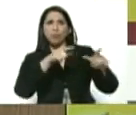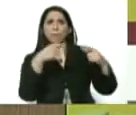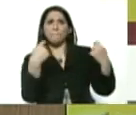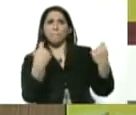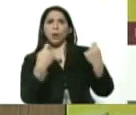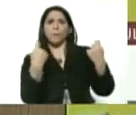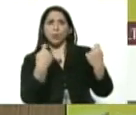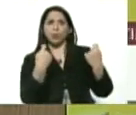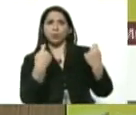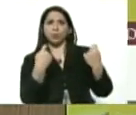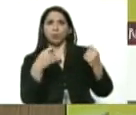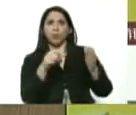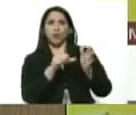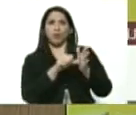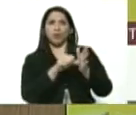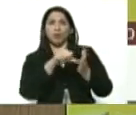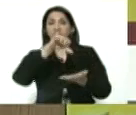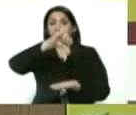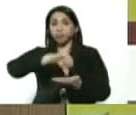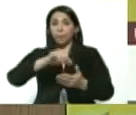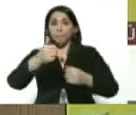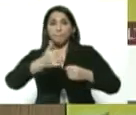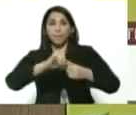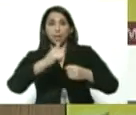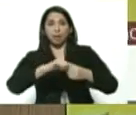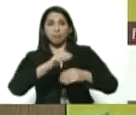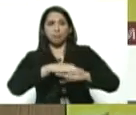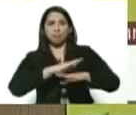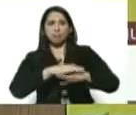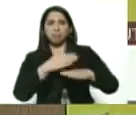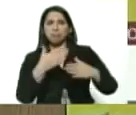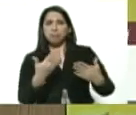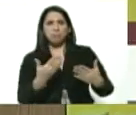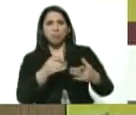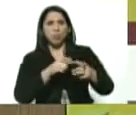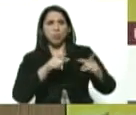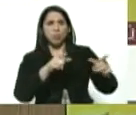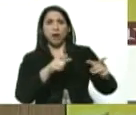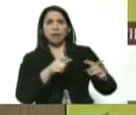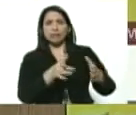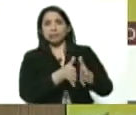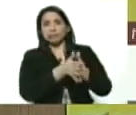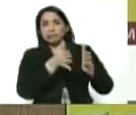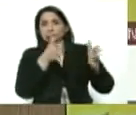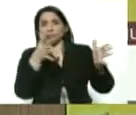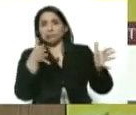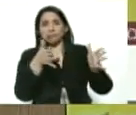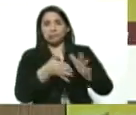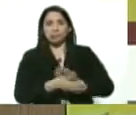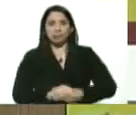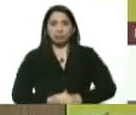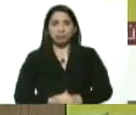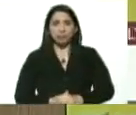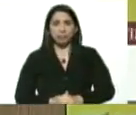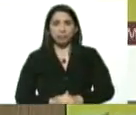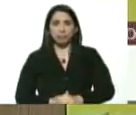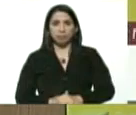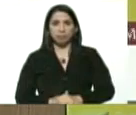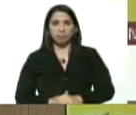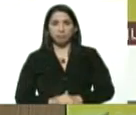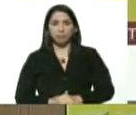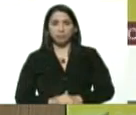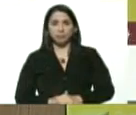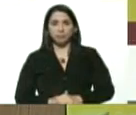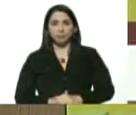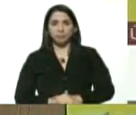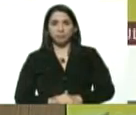de maracaibo porque ocurre en una zona de amplia de amplia